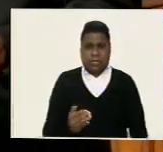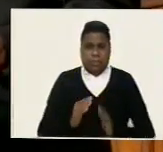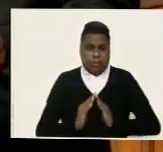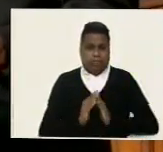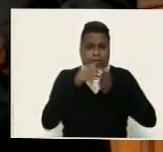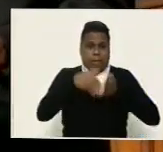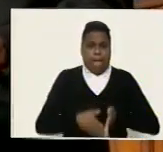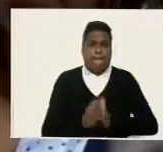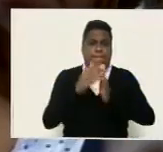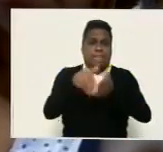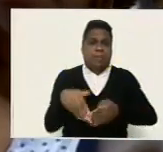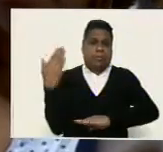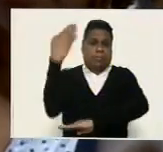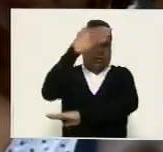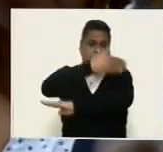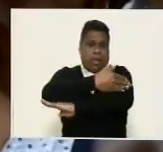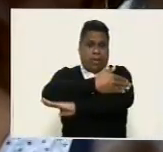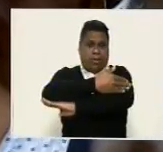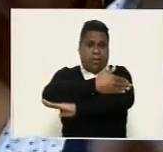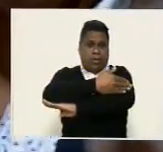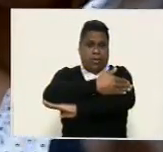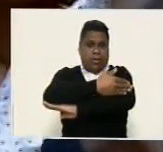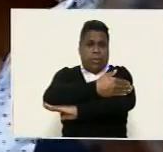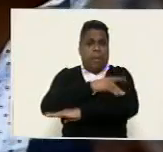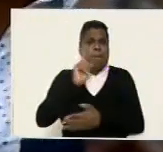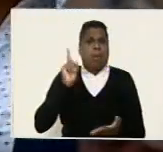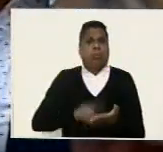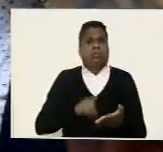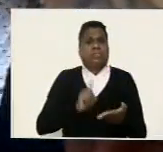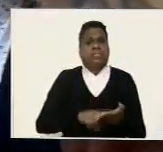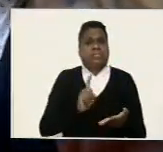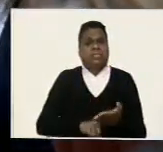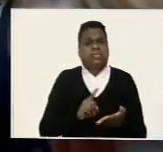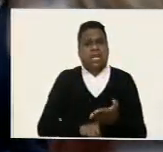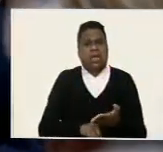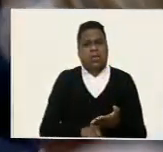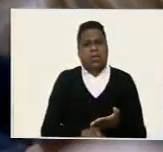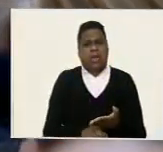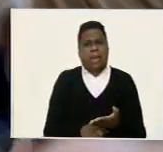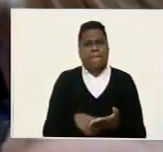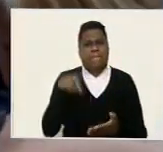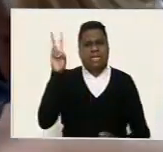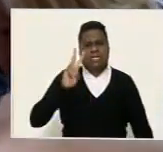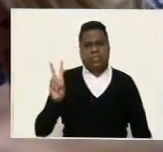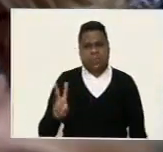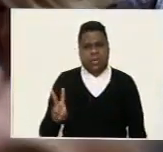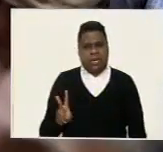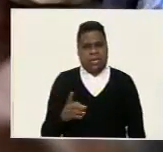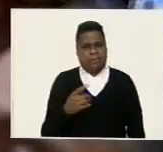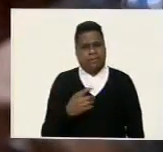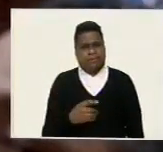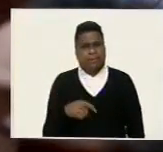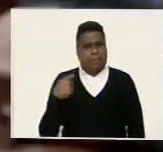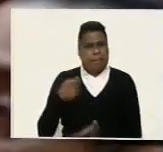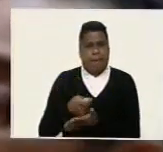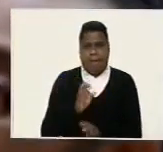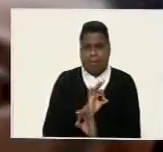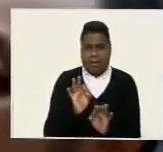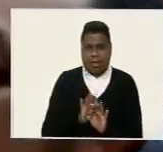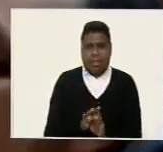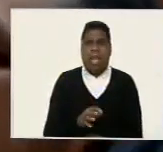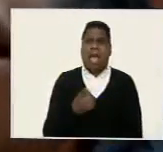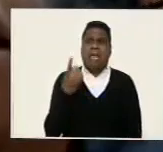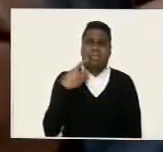embarcaciones para bloquearnos por deudas que tenía el Estado venezolano. Y allí Cipriano